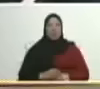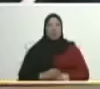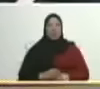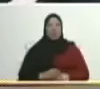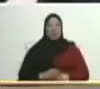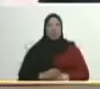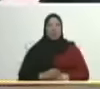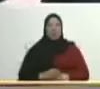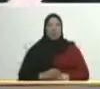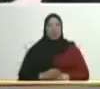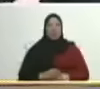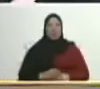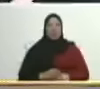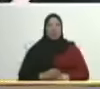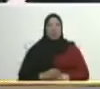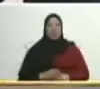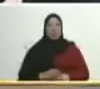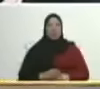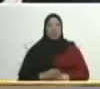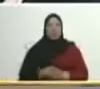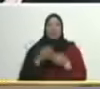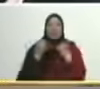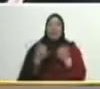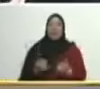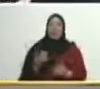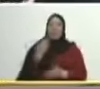también presentes